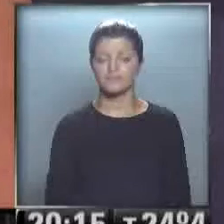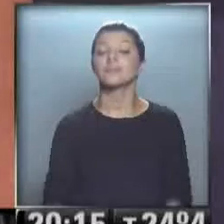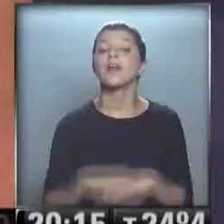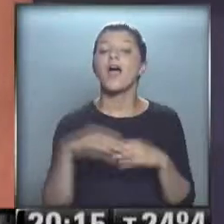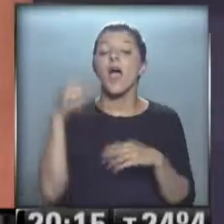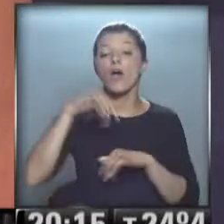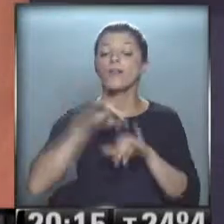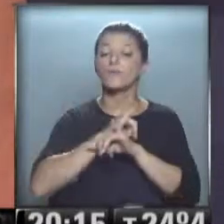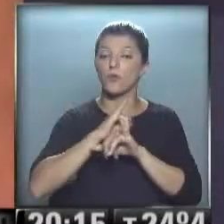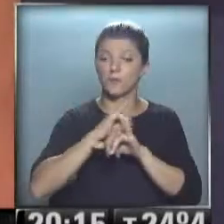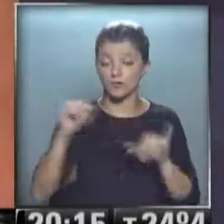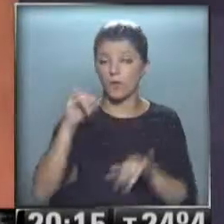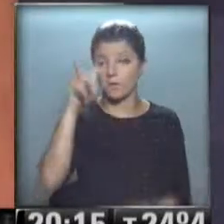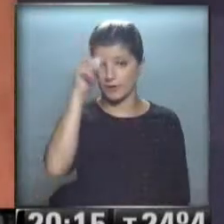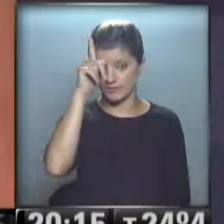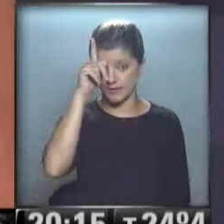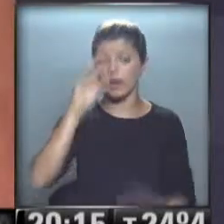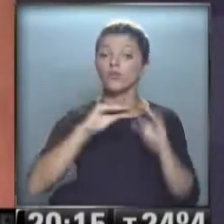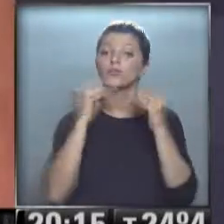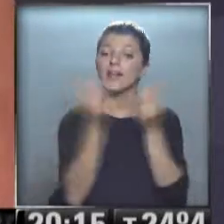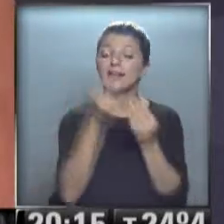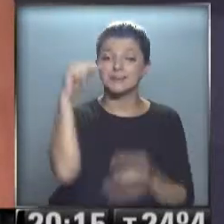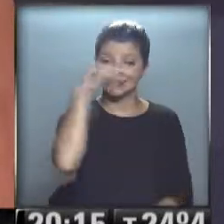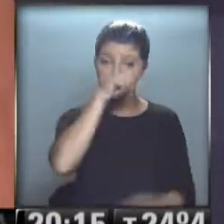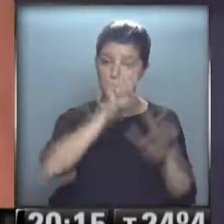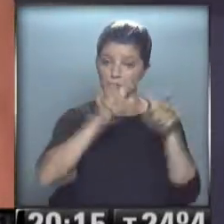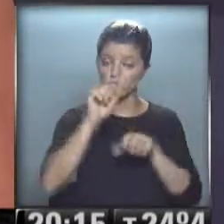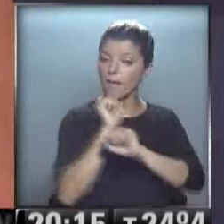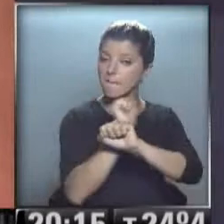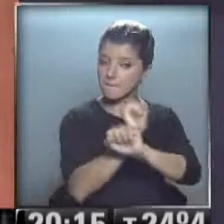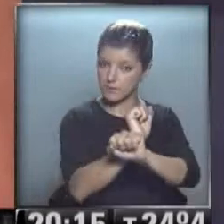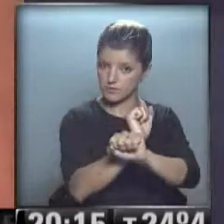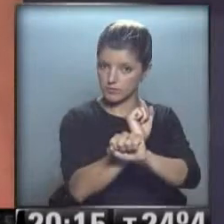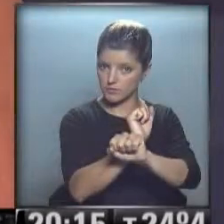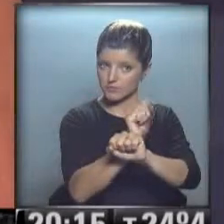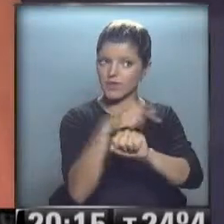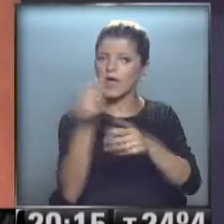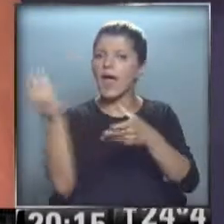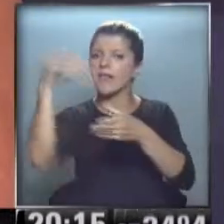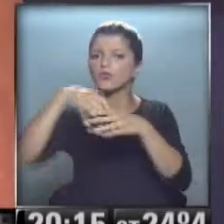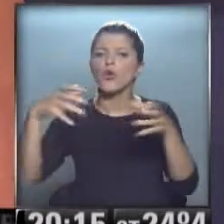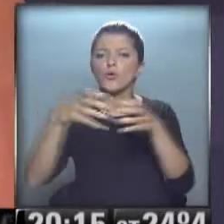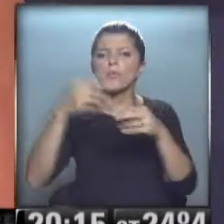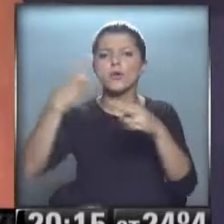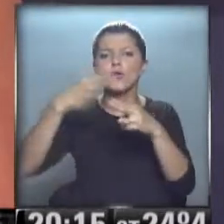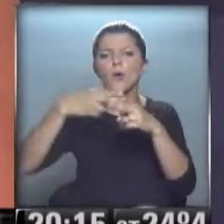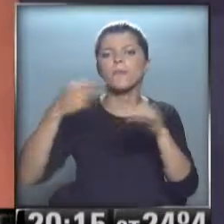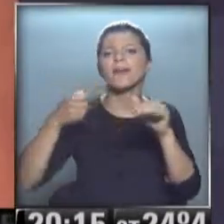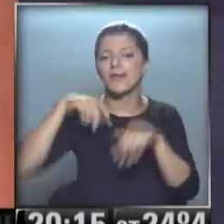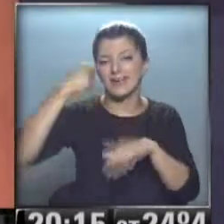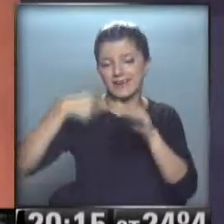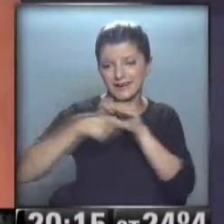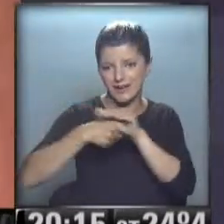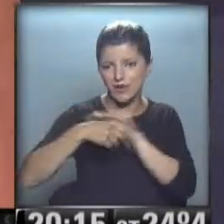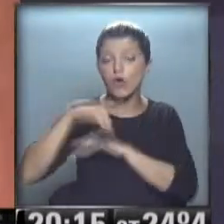Vamos ahora con una información policial. Son 7 las personas detenidas pertenecientes a la banda denominada Narco VIP. Hoy el